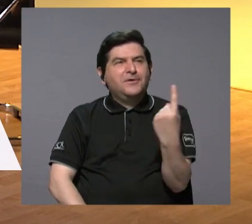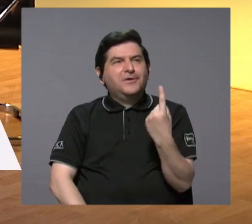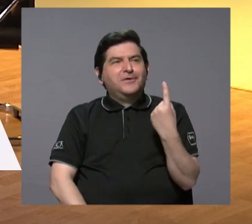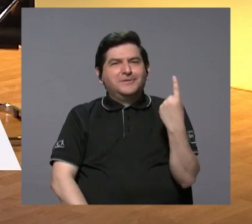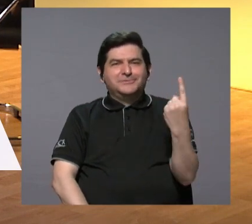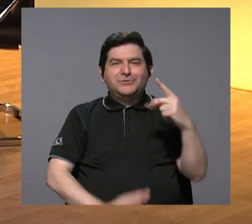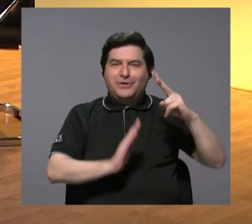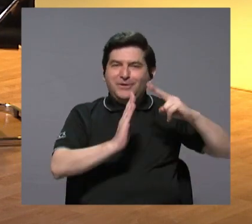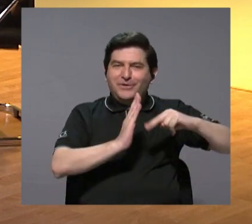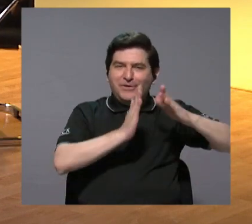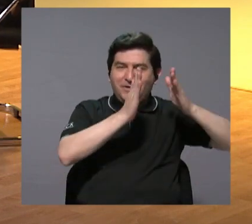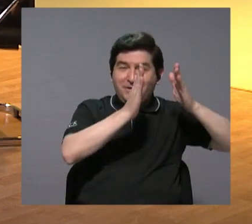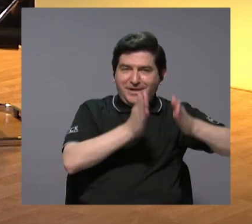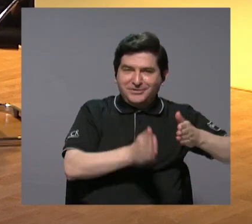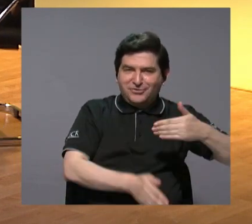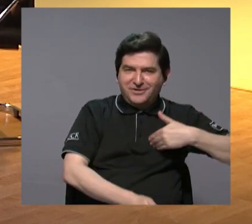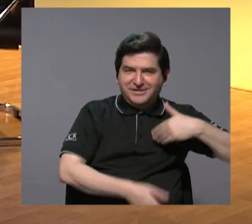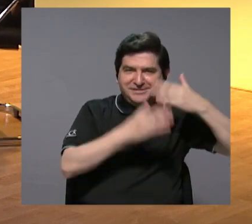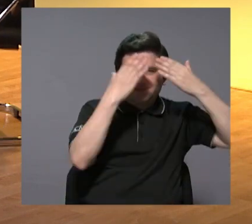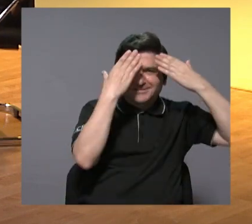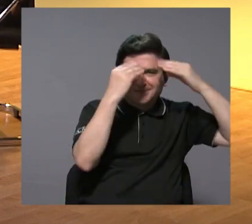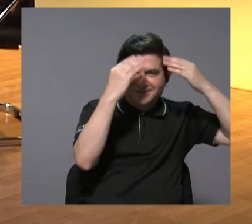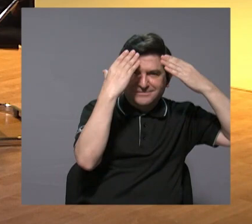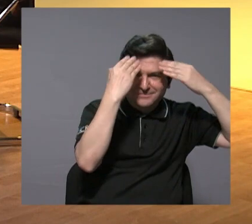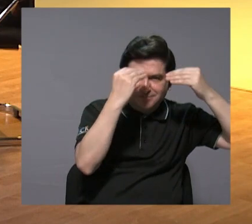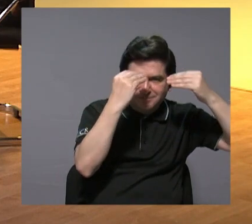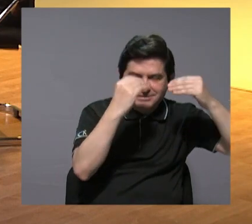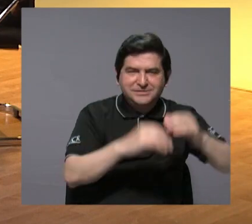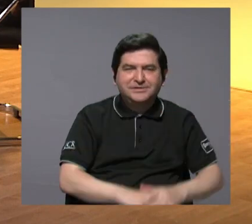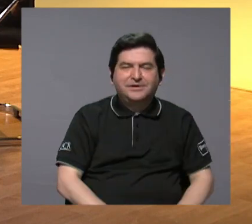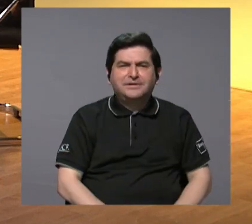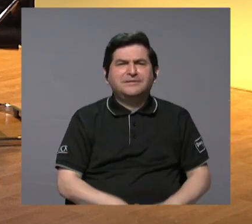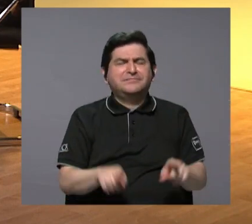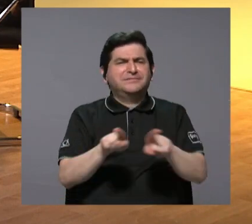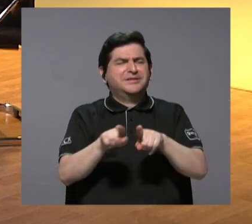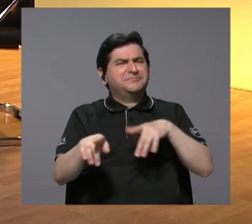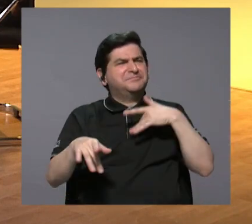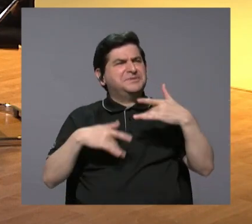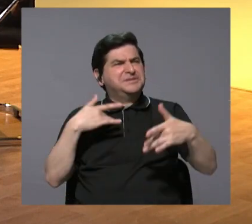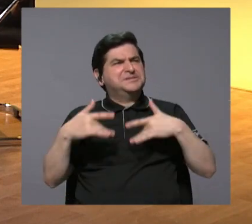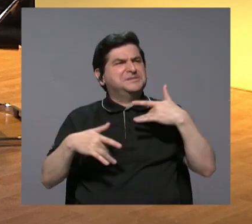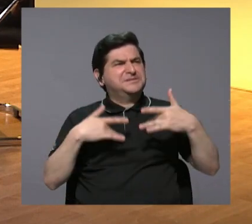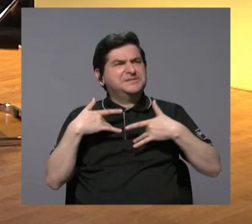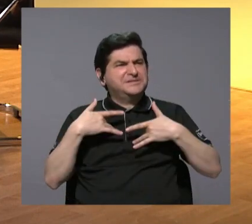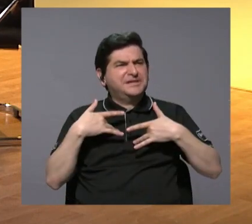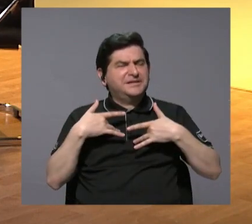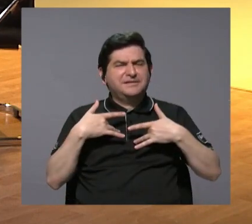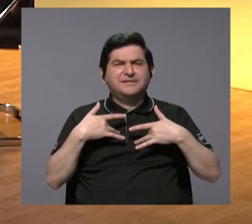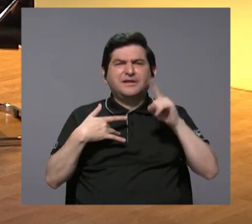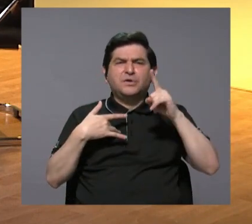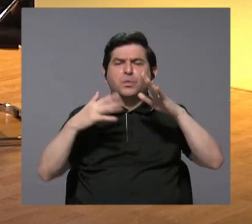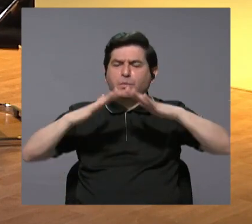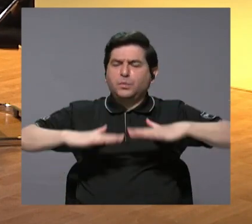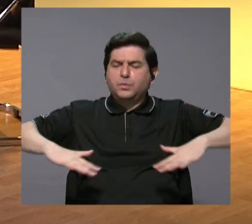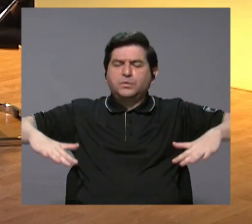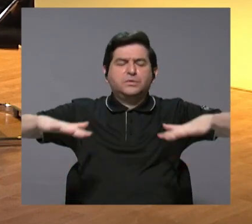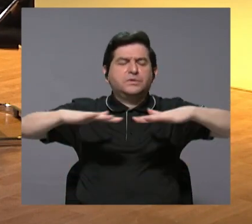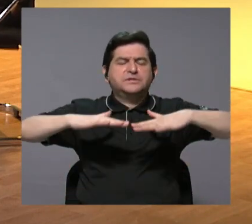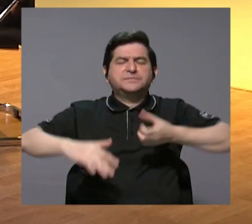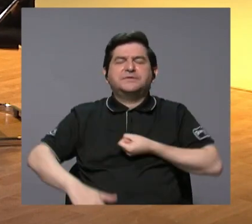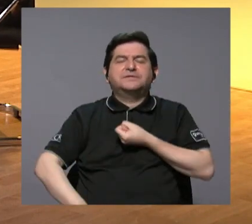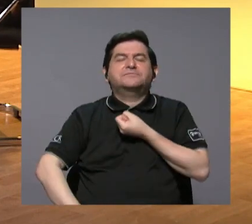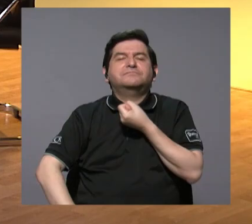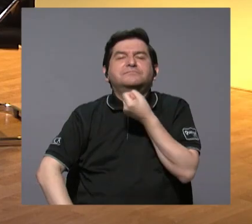los lectores obtienen la información, sino que sienten un foro donde